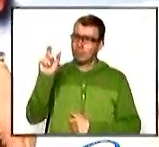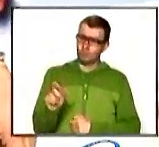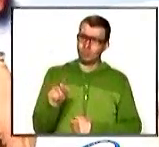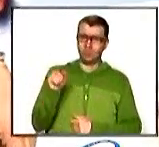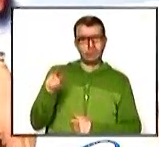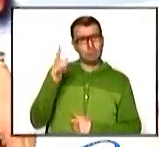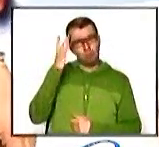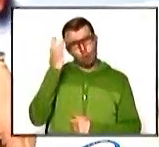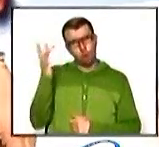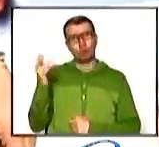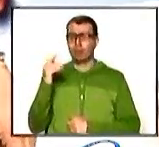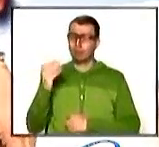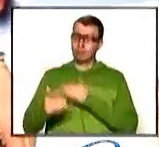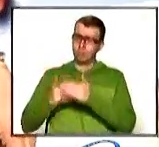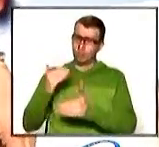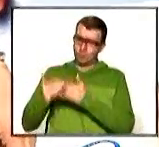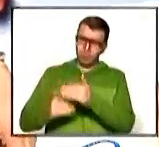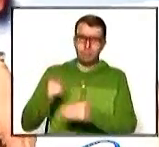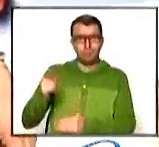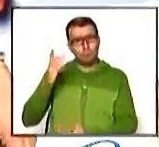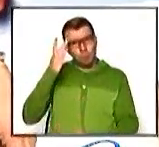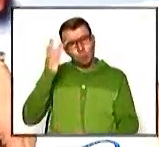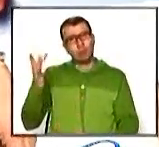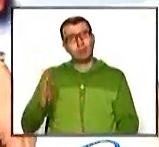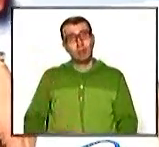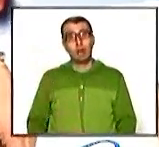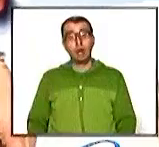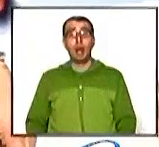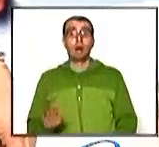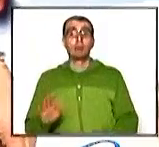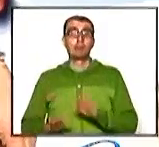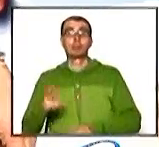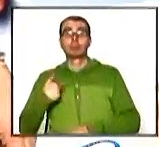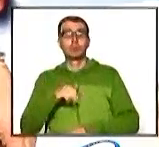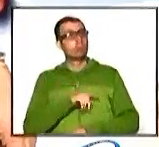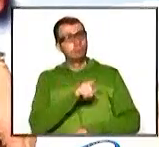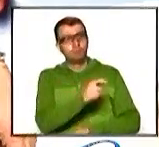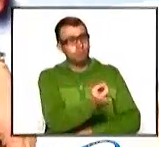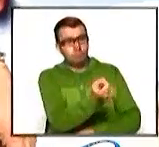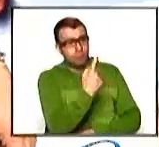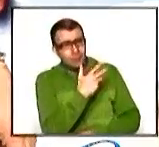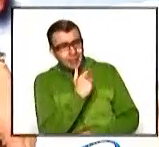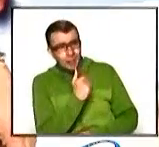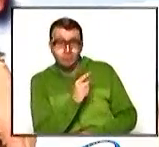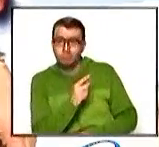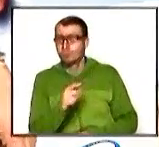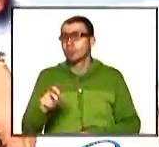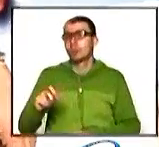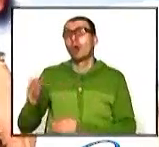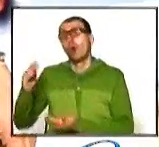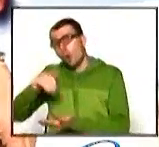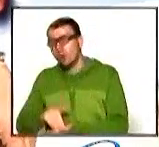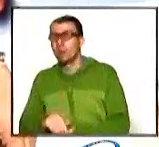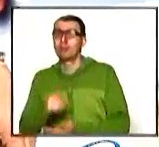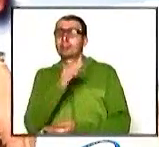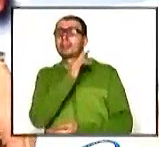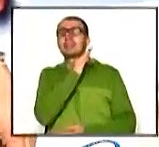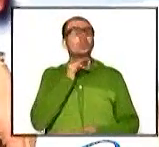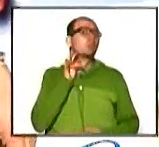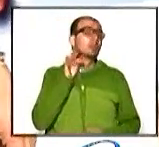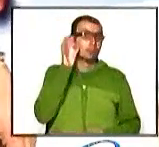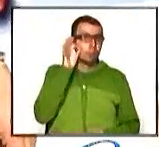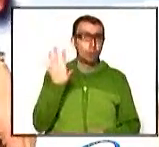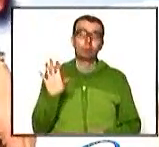en ese proceso. Es más, a veces tenemos que tener hasta un segundo concepto de laboratorio. Los exámenes de tiroides, descartar